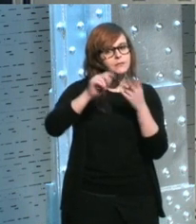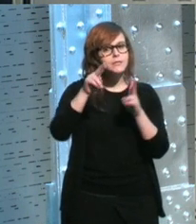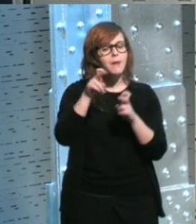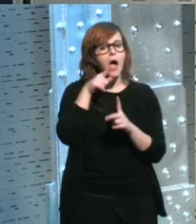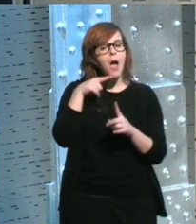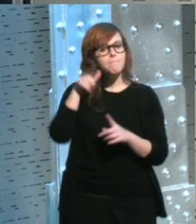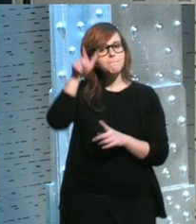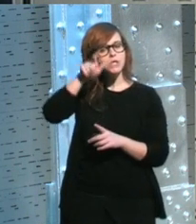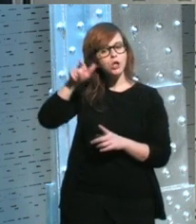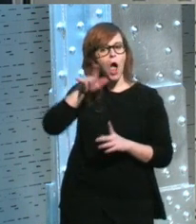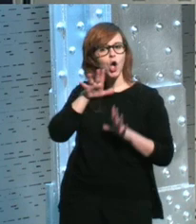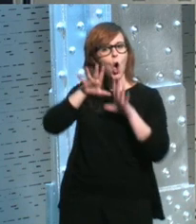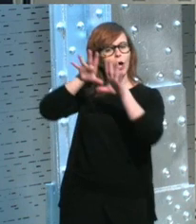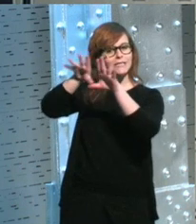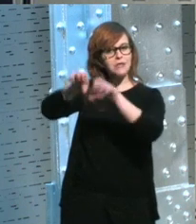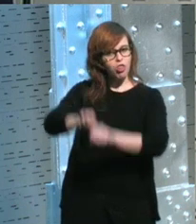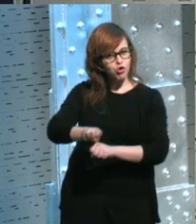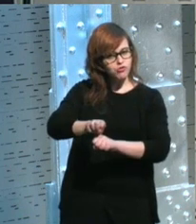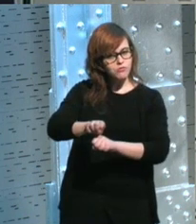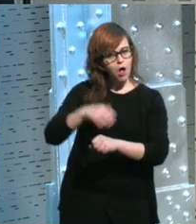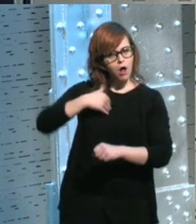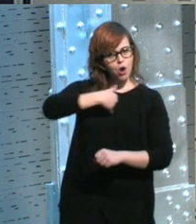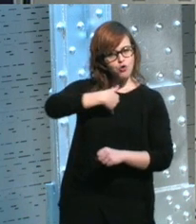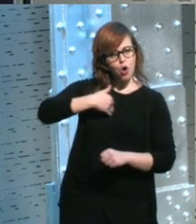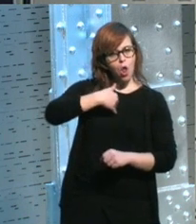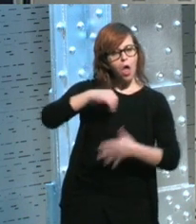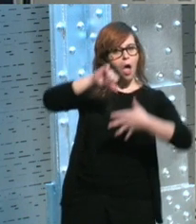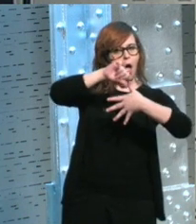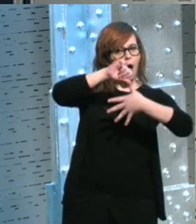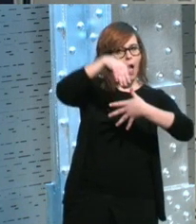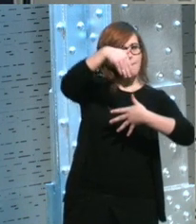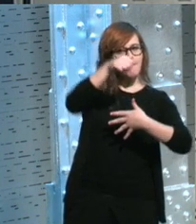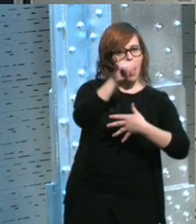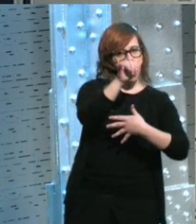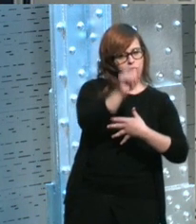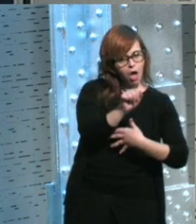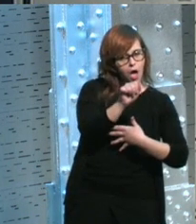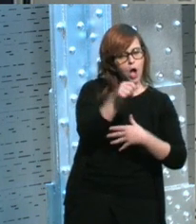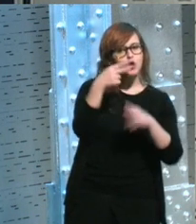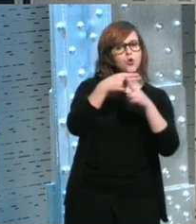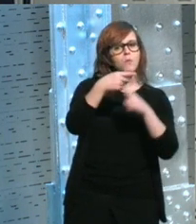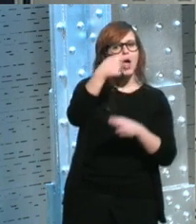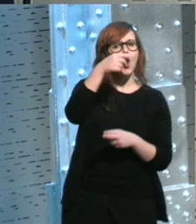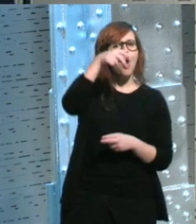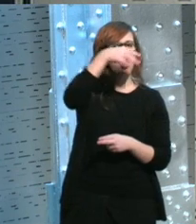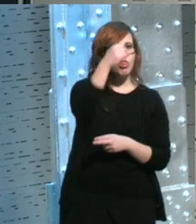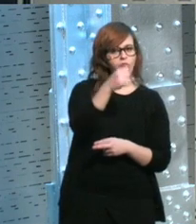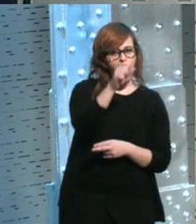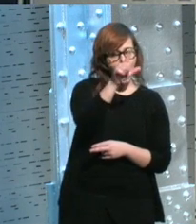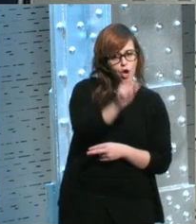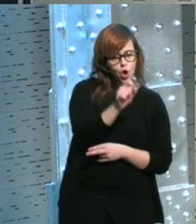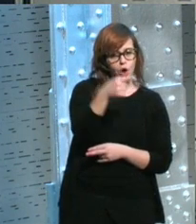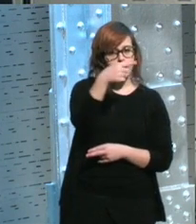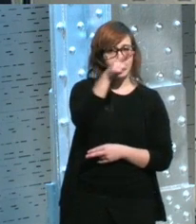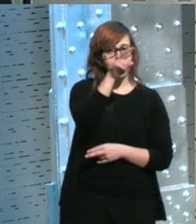los indígenas, de los mayas en ese caso, y se llama Gonzalo Guerrero. La novela, que no